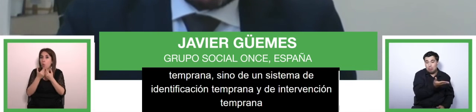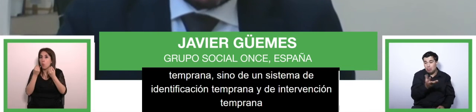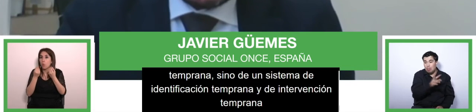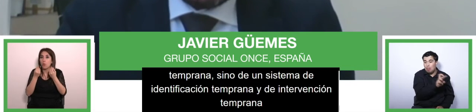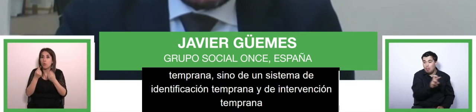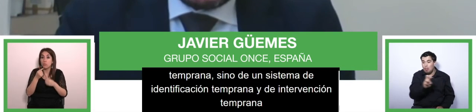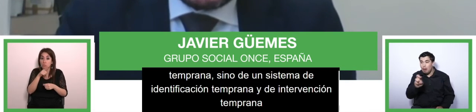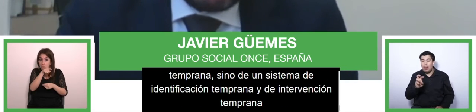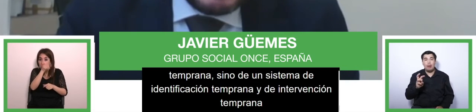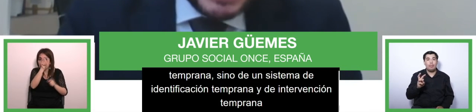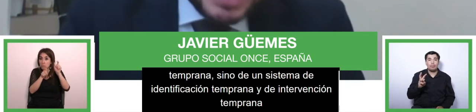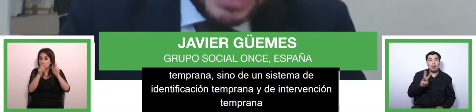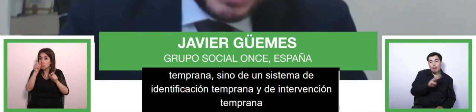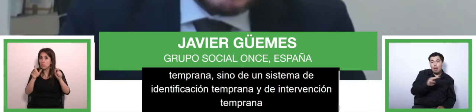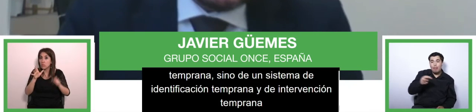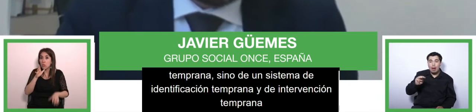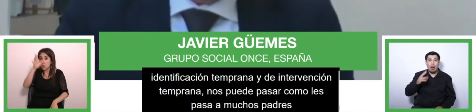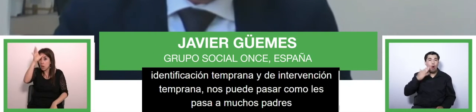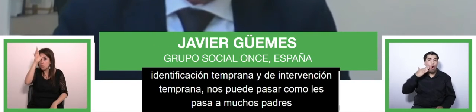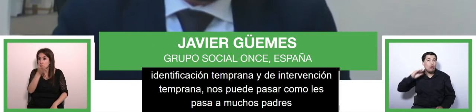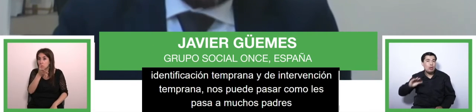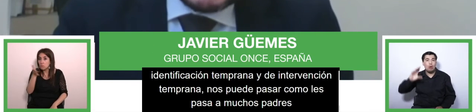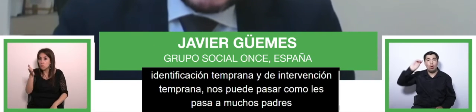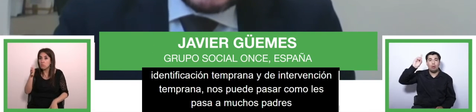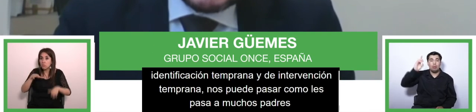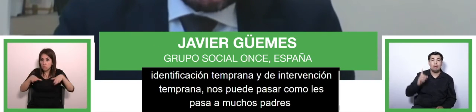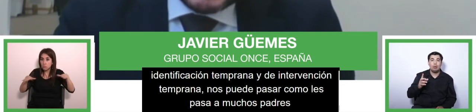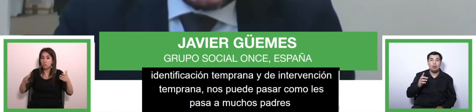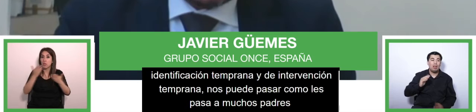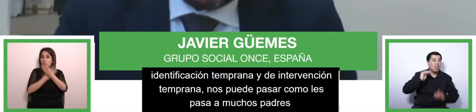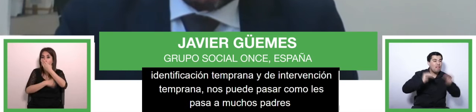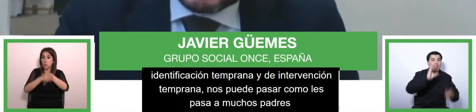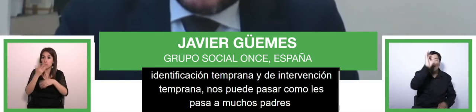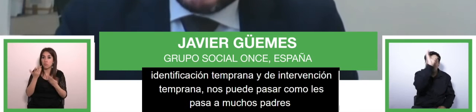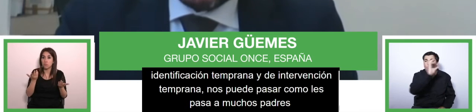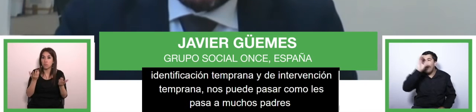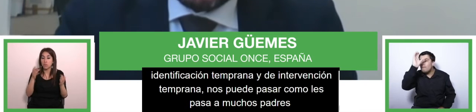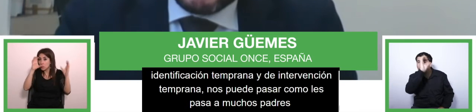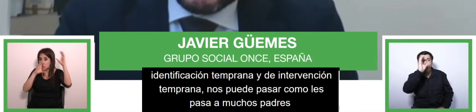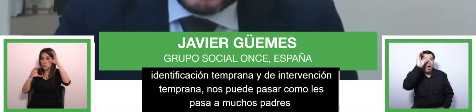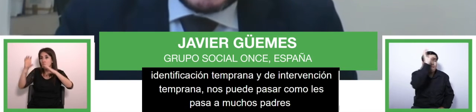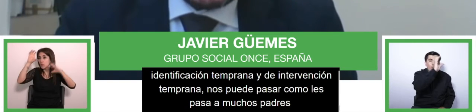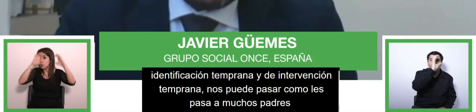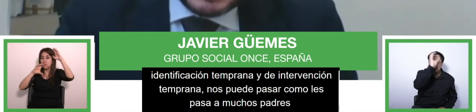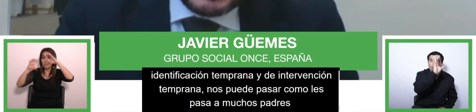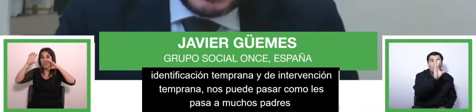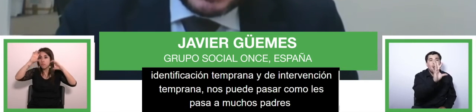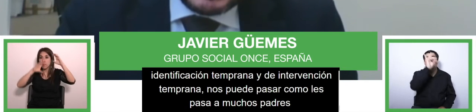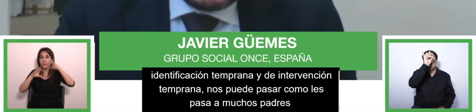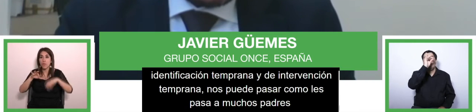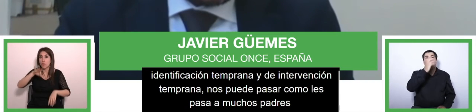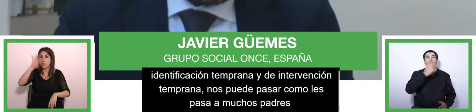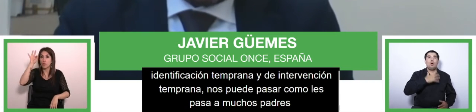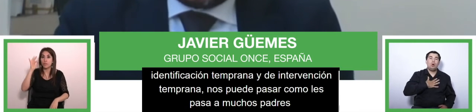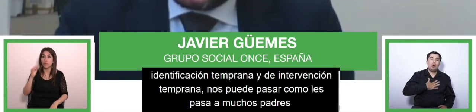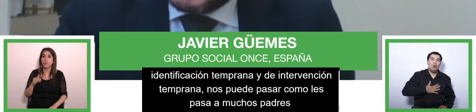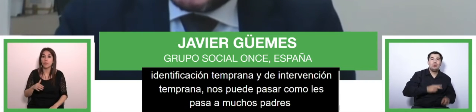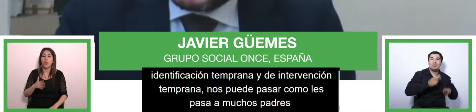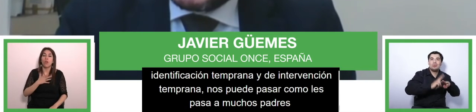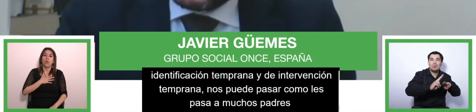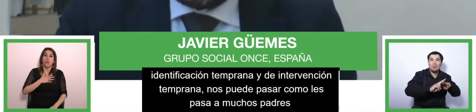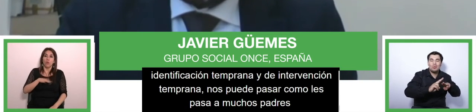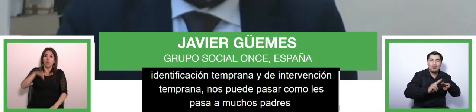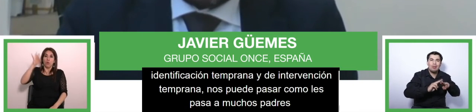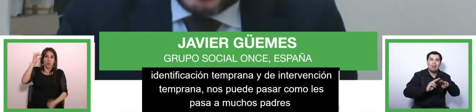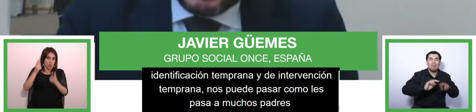con discapacidad, que peregrinan durante meses hasta encontrar una solución adaptada a las